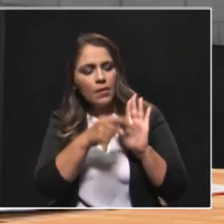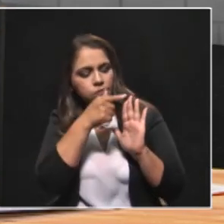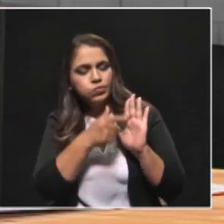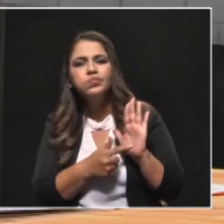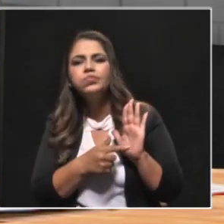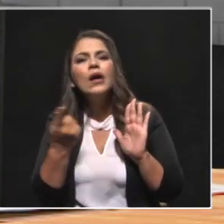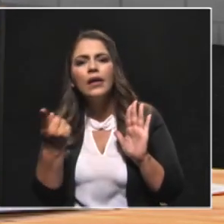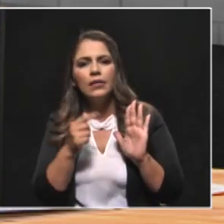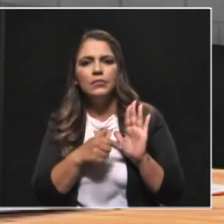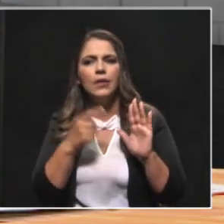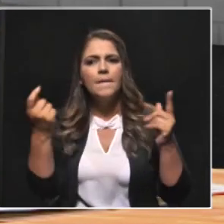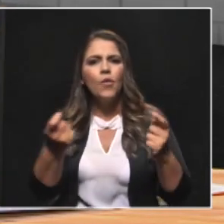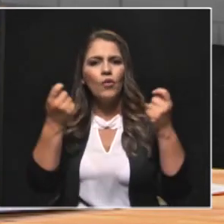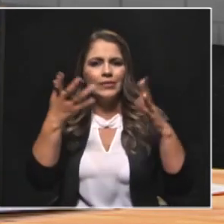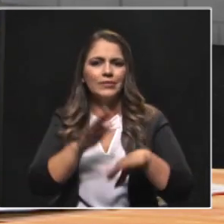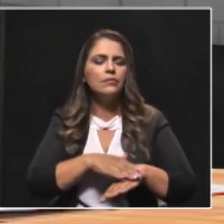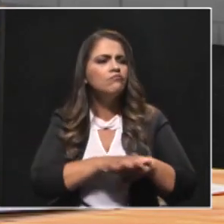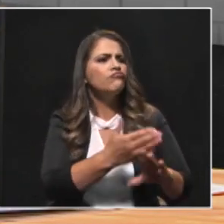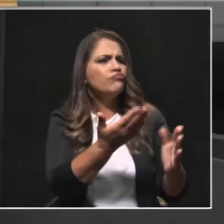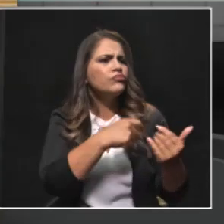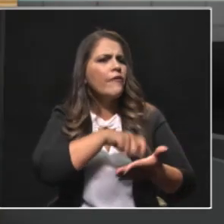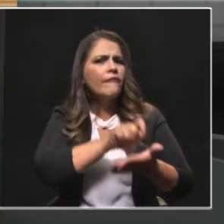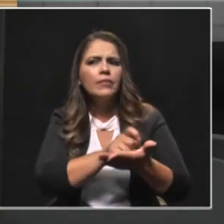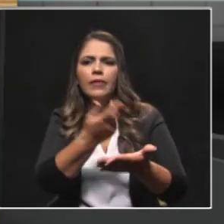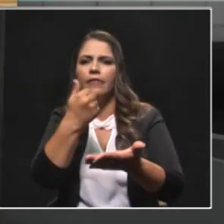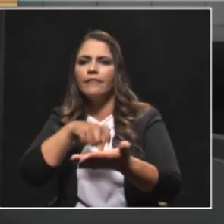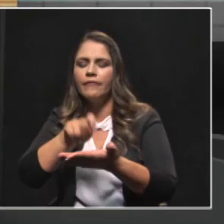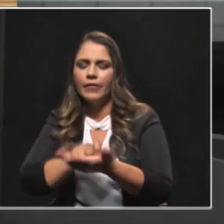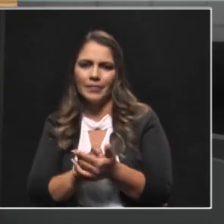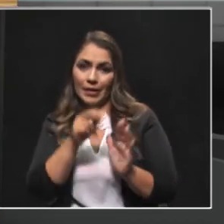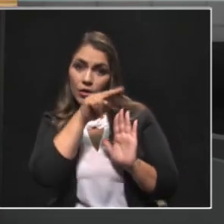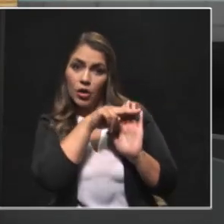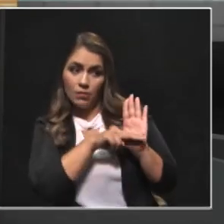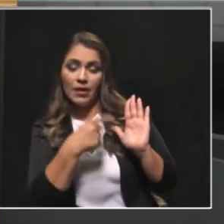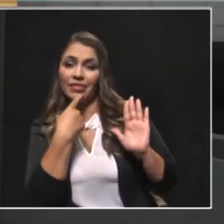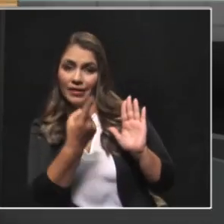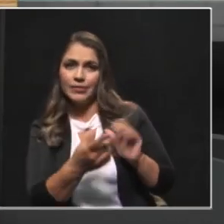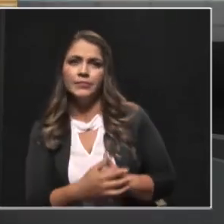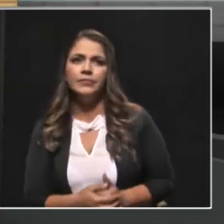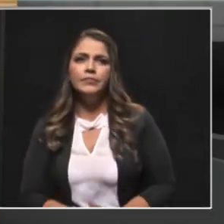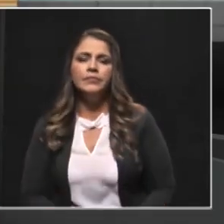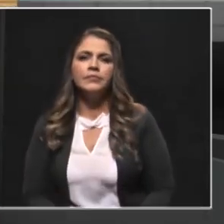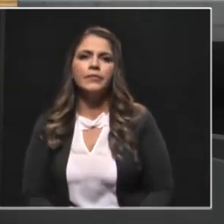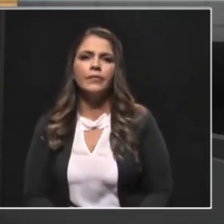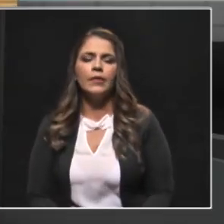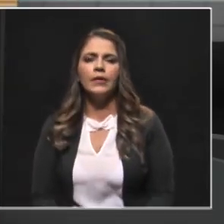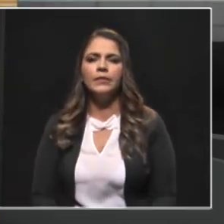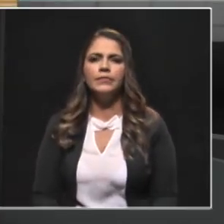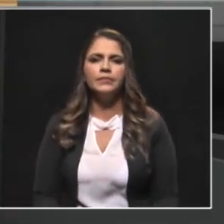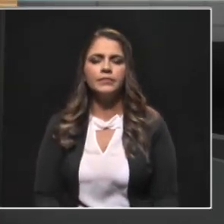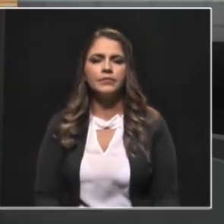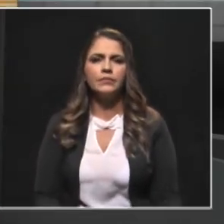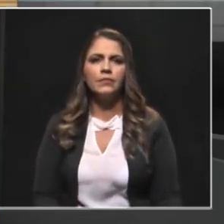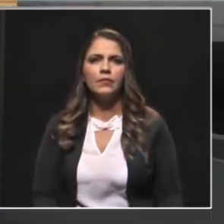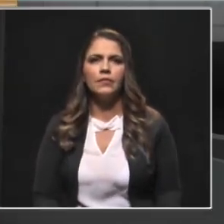proceso de publicidad para recoger las firmas. ¿Qué dice la normatividad hasta ahora no puede tener elementos,